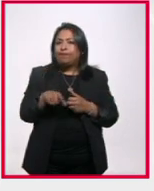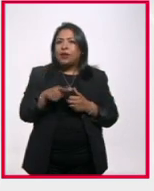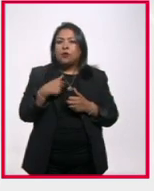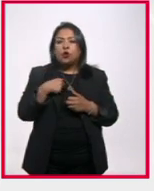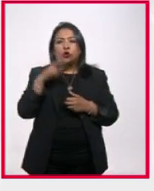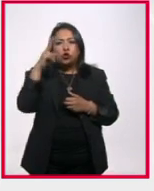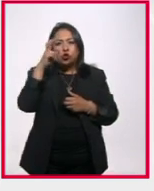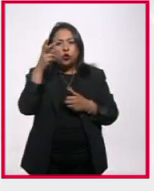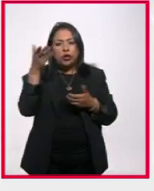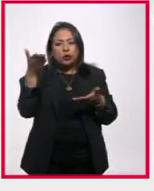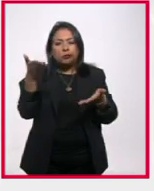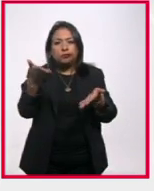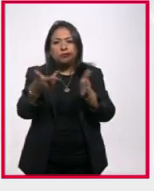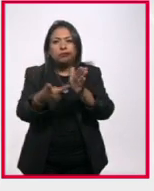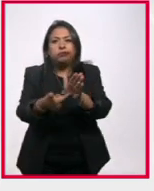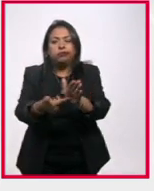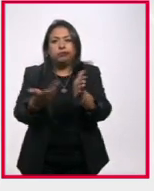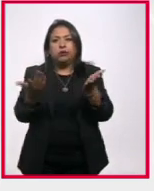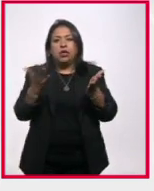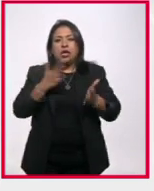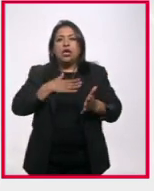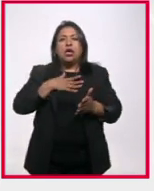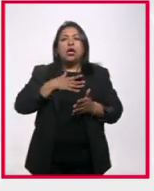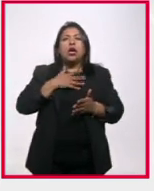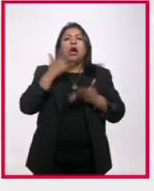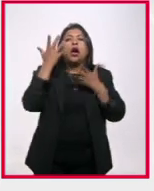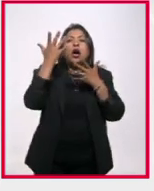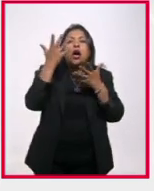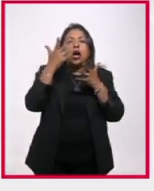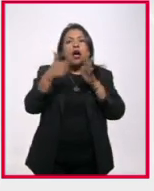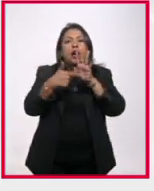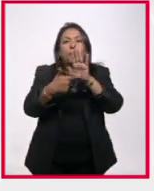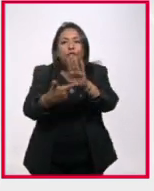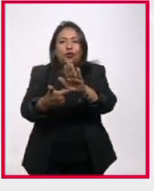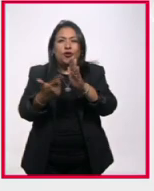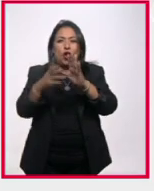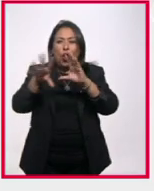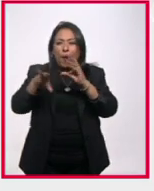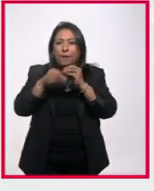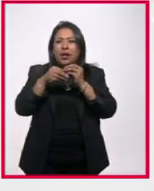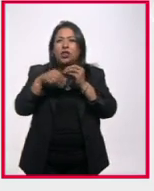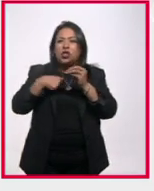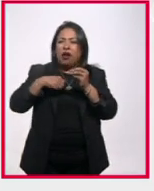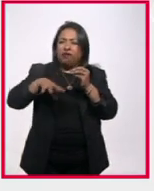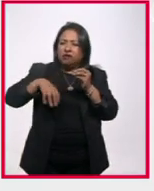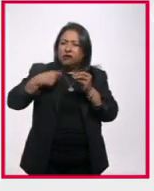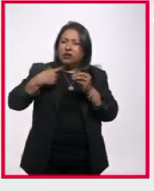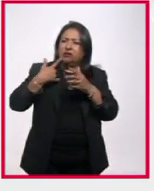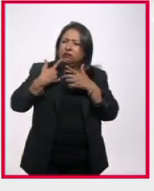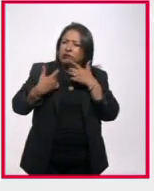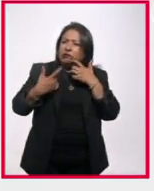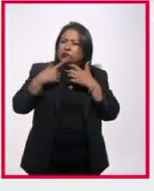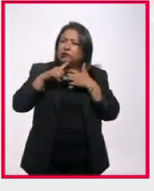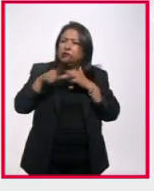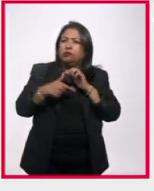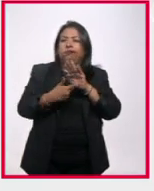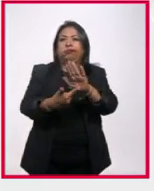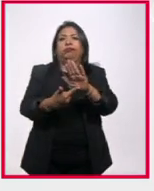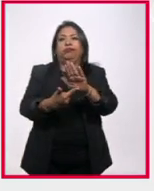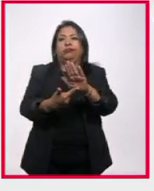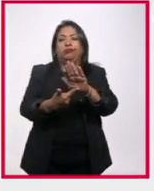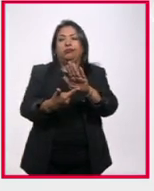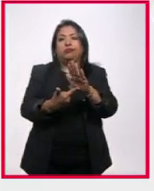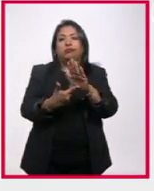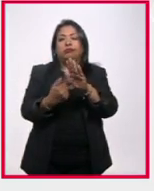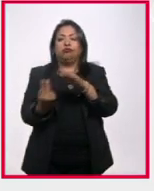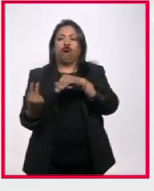tus sueños, presentas tus ilusiones, presentas todo eso por lo que has estado trabajando.